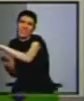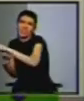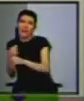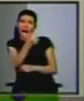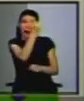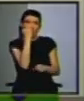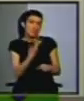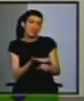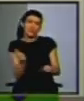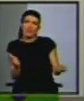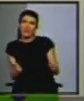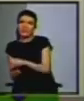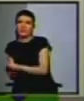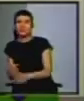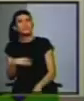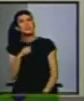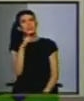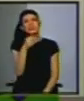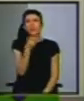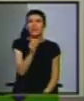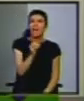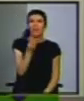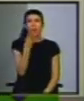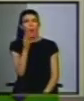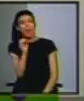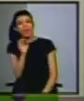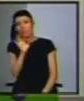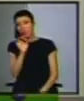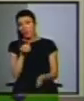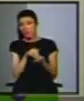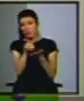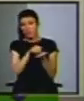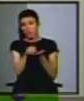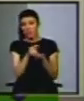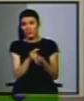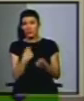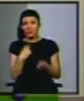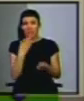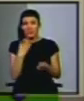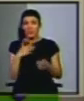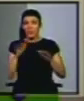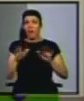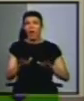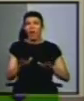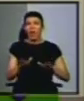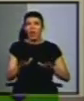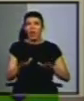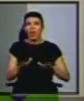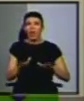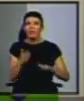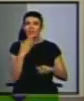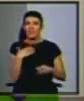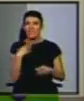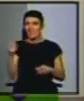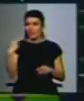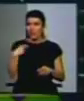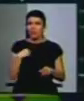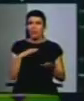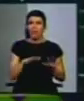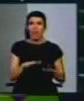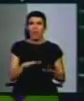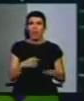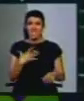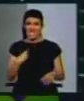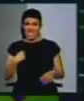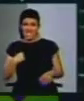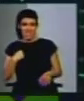sido 30, 40 o 50 millones de pesos, no me acuerdo en realidad. Porque yo también quedé en estado de shock cuando me encontré con mi hija. ¿Ya? Y mi hija en ese minuto quedó en estado